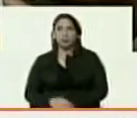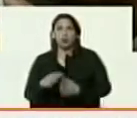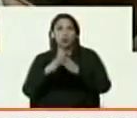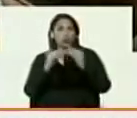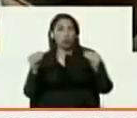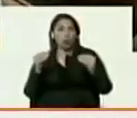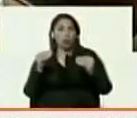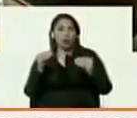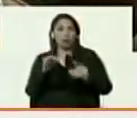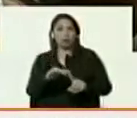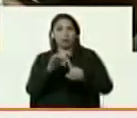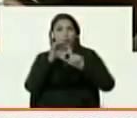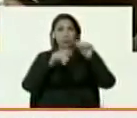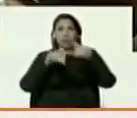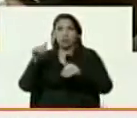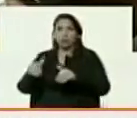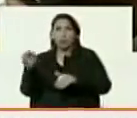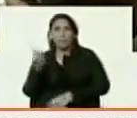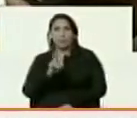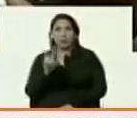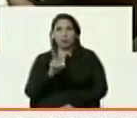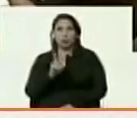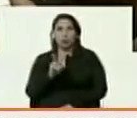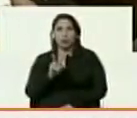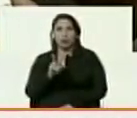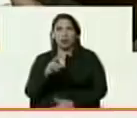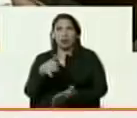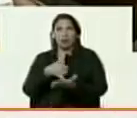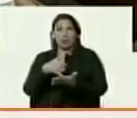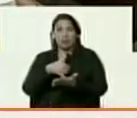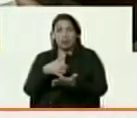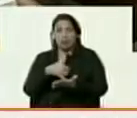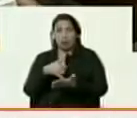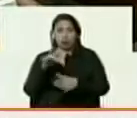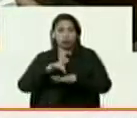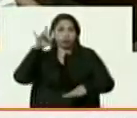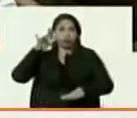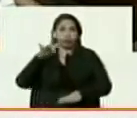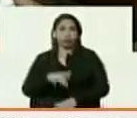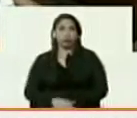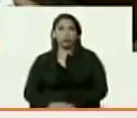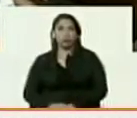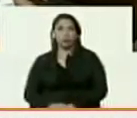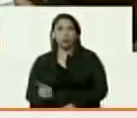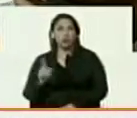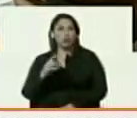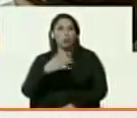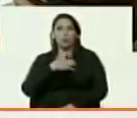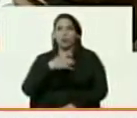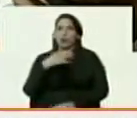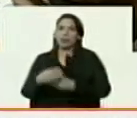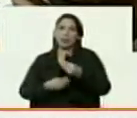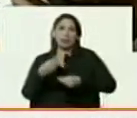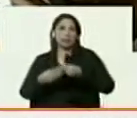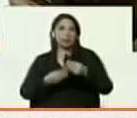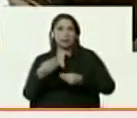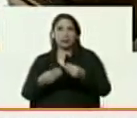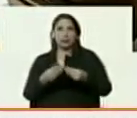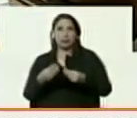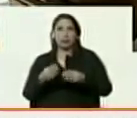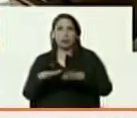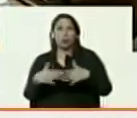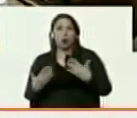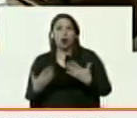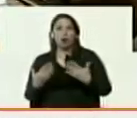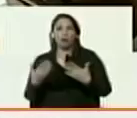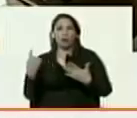en Venezuela es delicado, están, digamos, no se pueden producir mientras tengamos sanciones, es decir, que esa es una